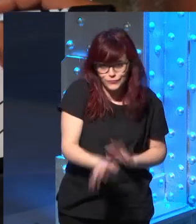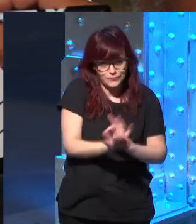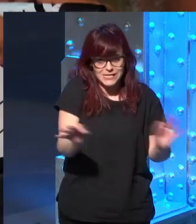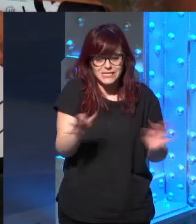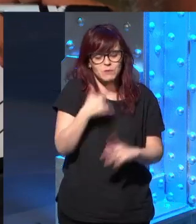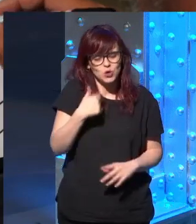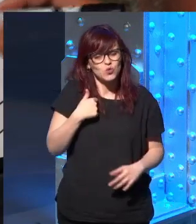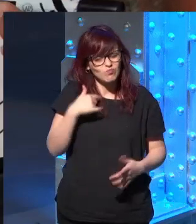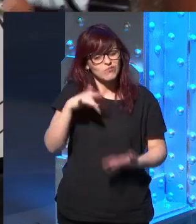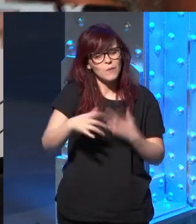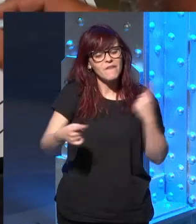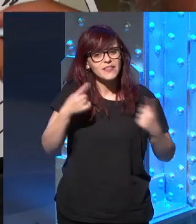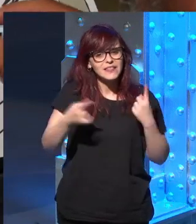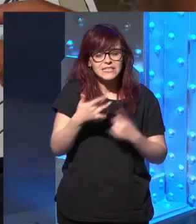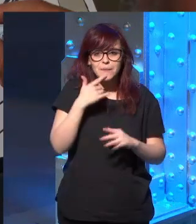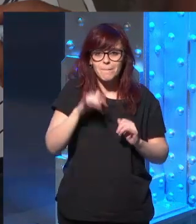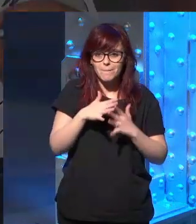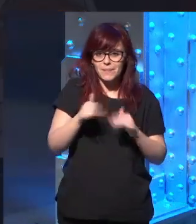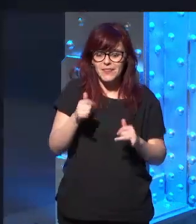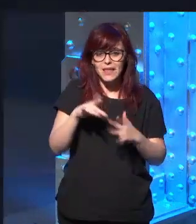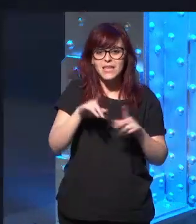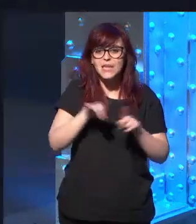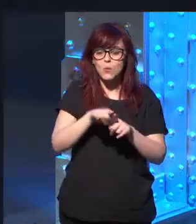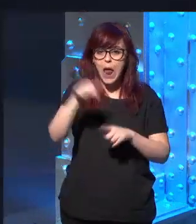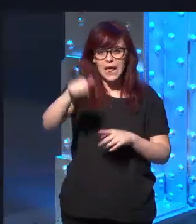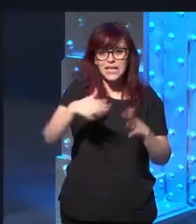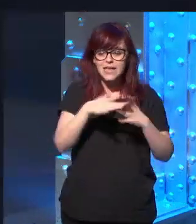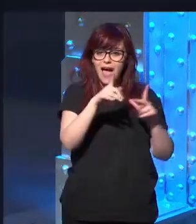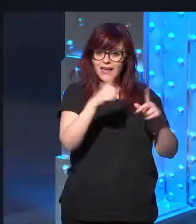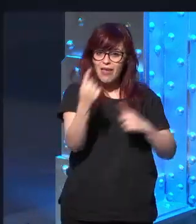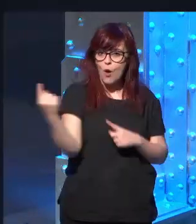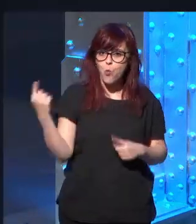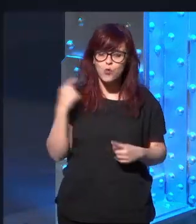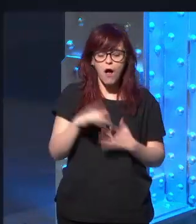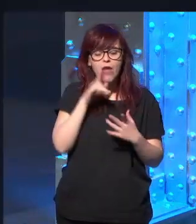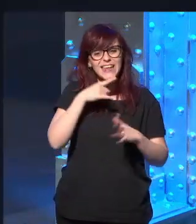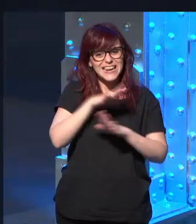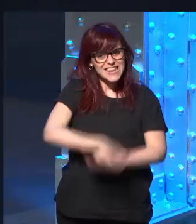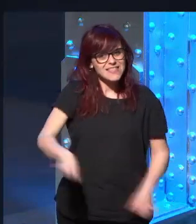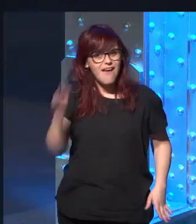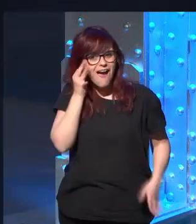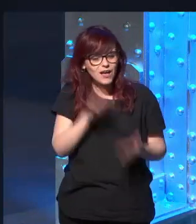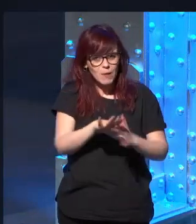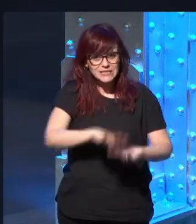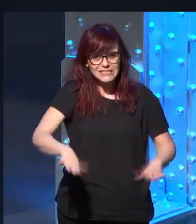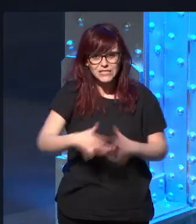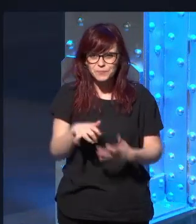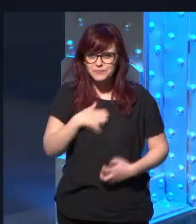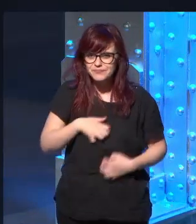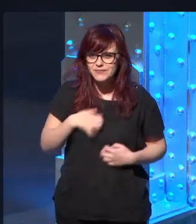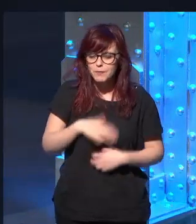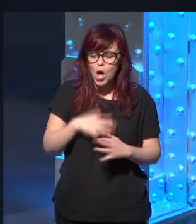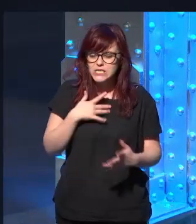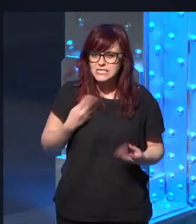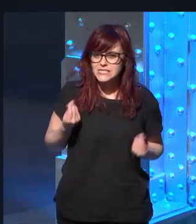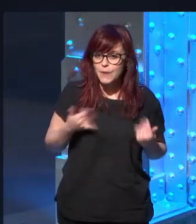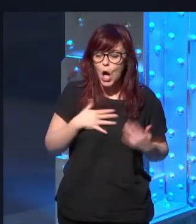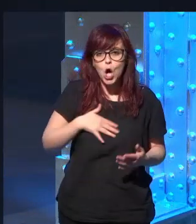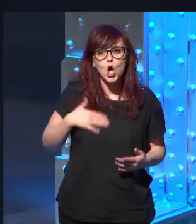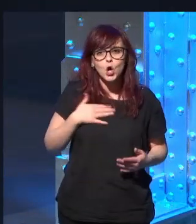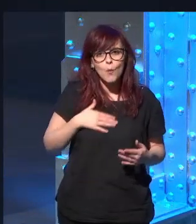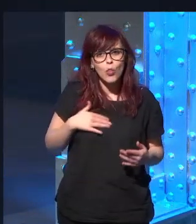pero sí, a mí me pasa que empezamos este acto con las fotos de cada una de niñas y yo me siento inquieta, no incómoda, pero inquieta